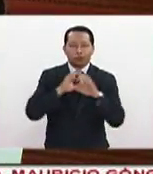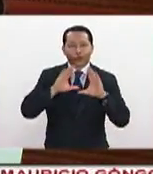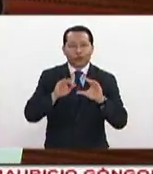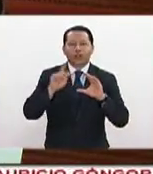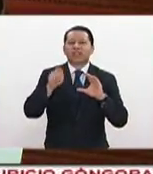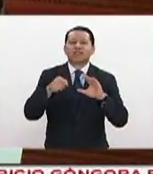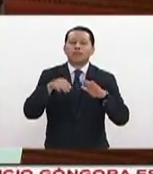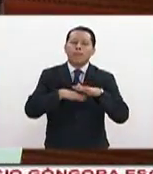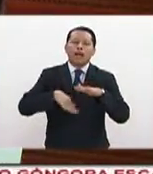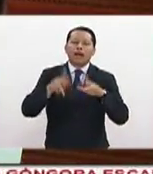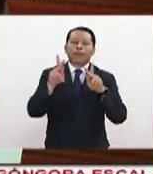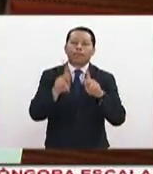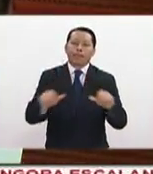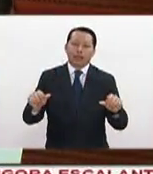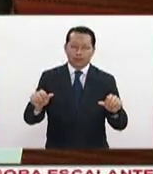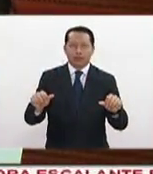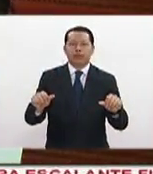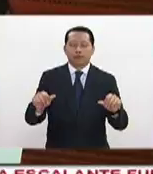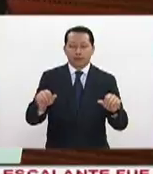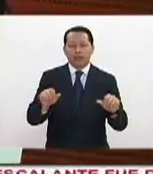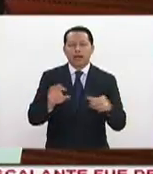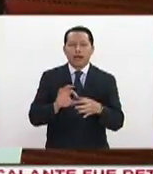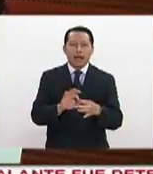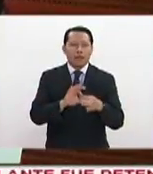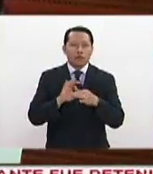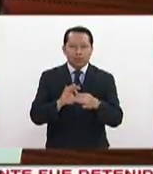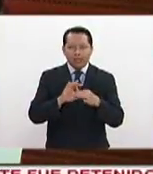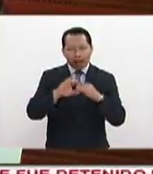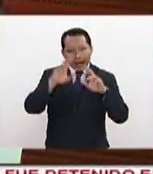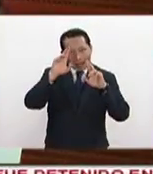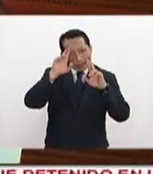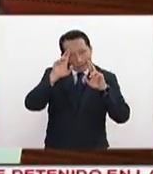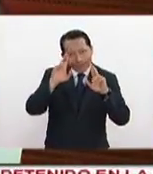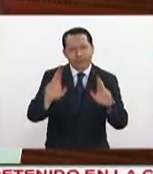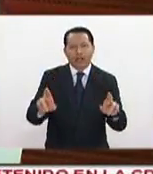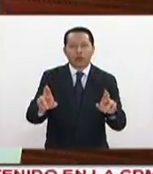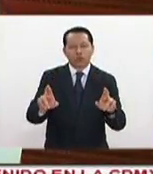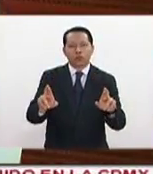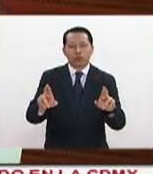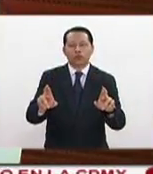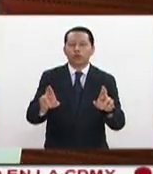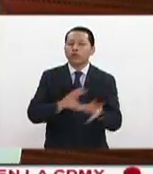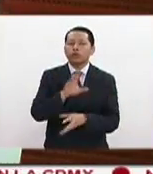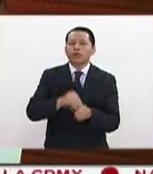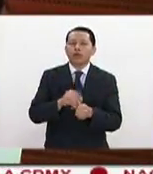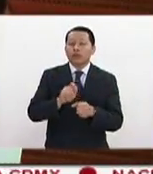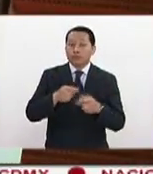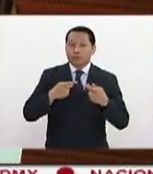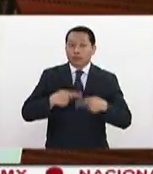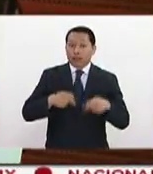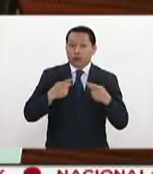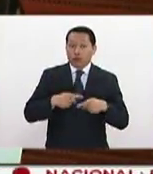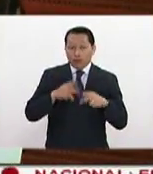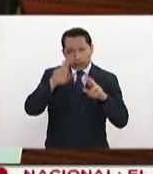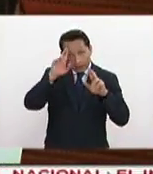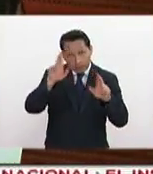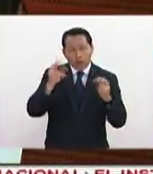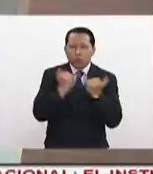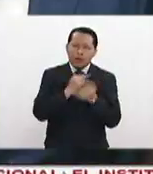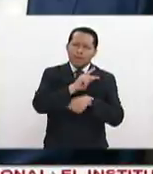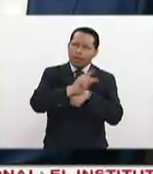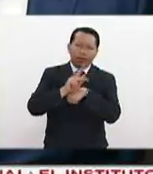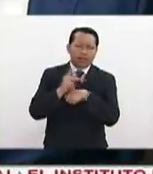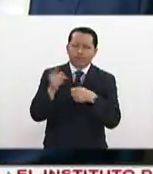paz, en la armonía y el respeto que debe prevalecer tanto entre las personas como entre las